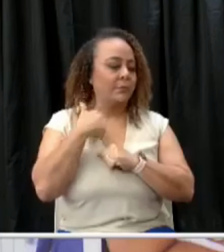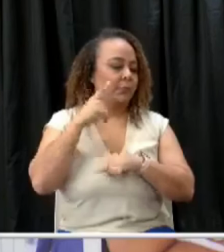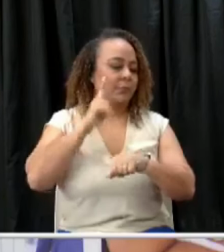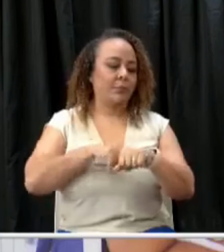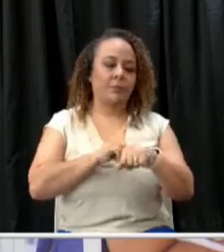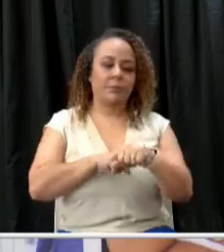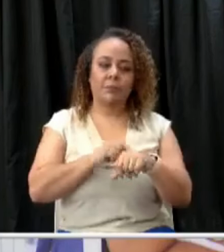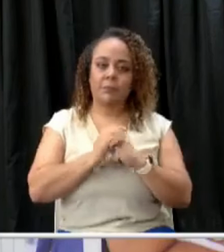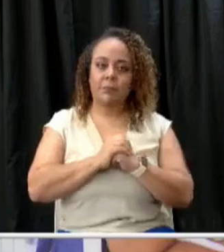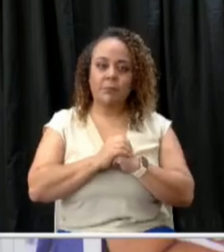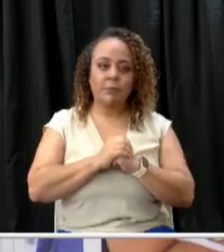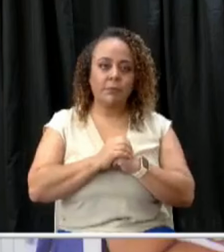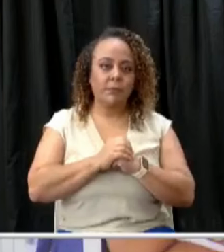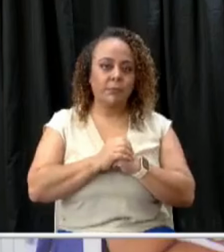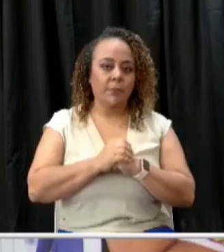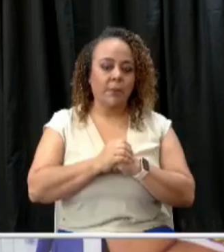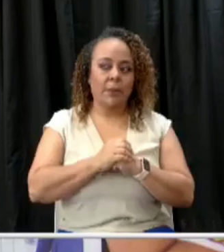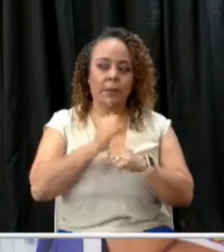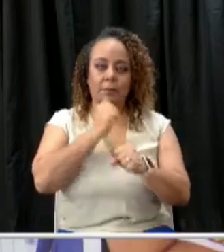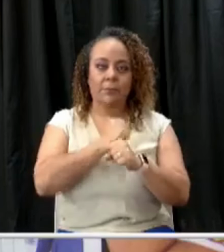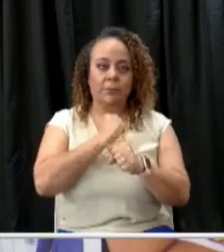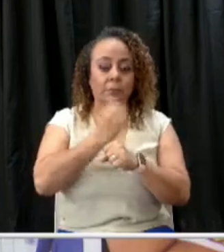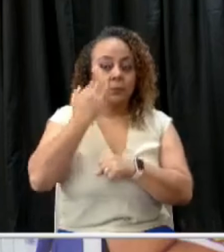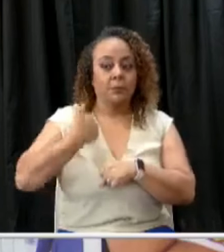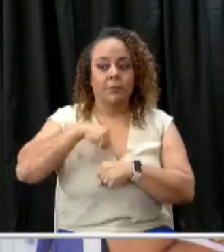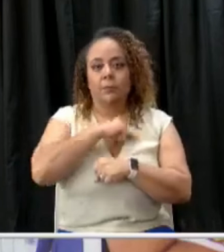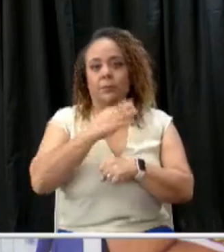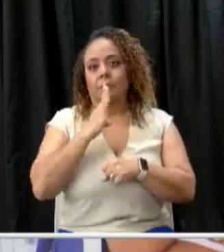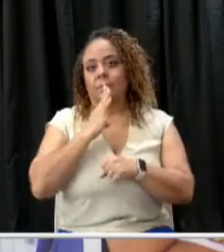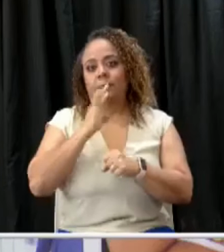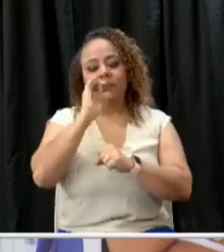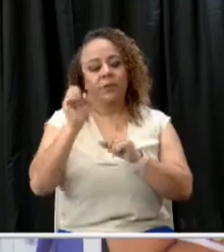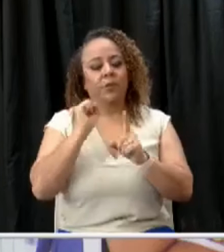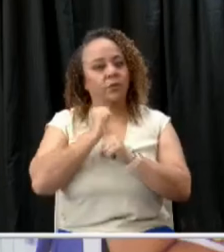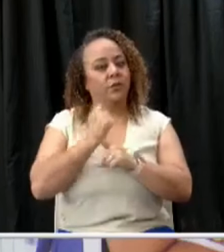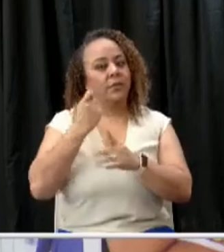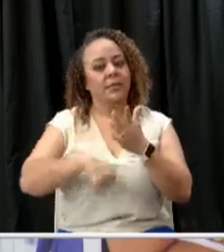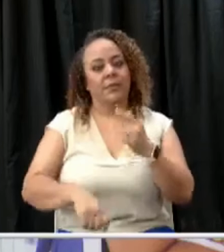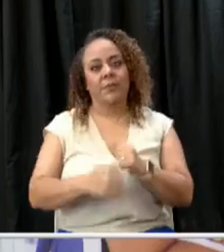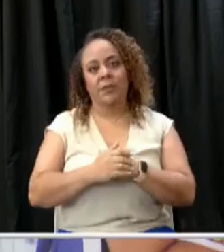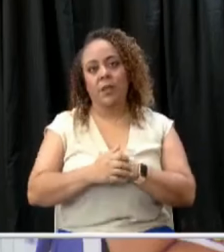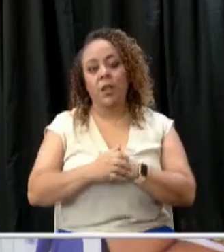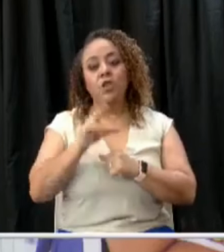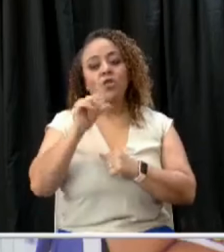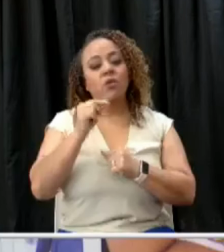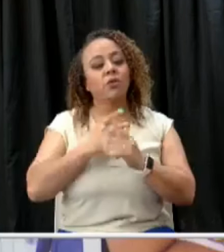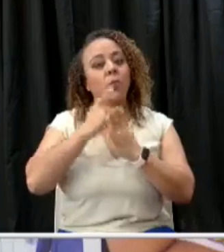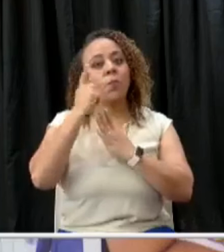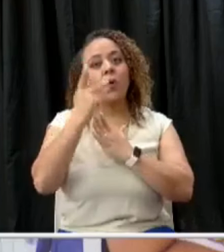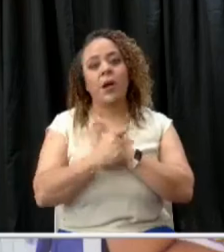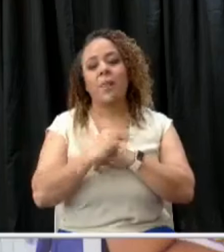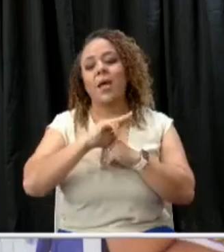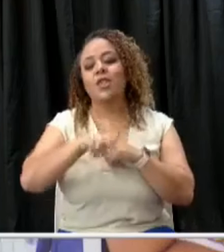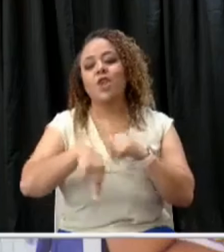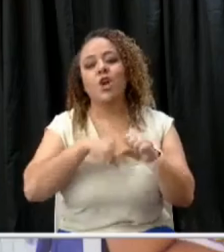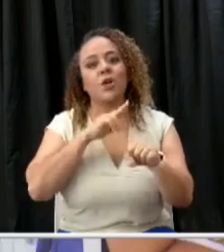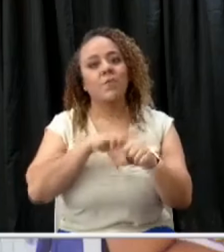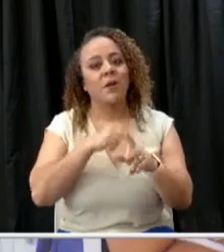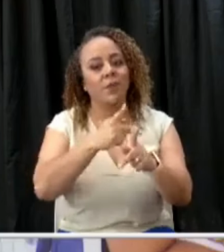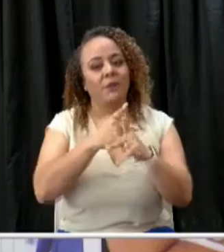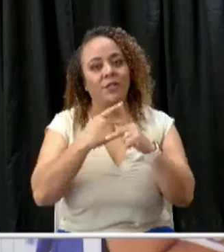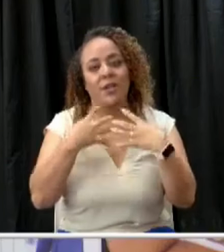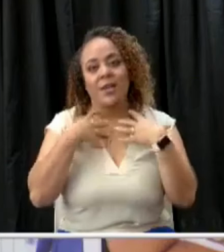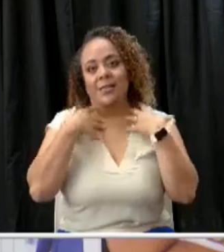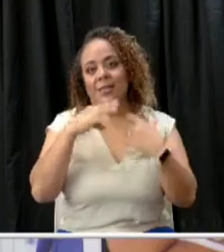tiempo de trabajo, claro. Porque estamos hablando que son condiciones extremas, no es un programa normal de prevención del